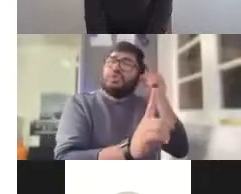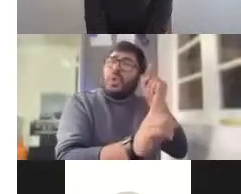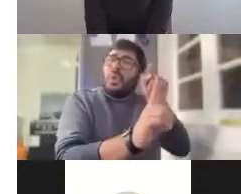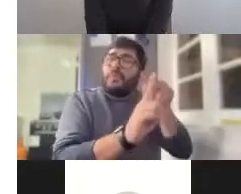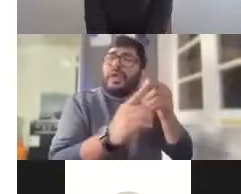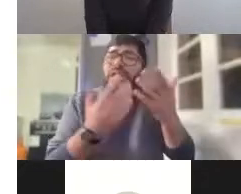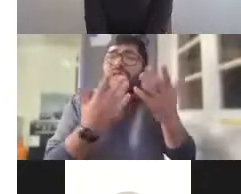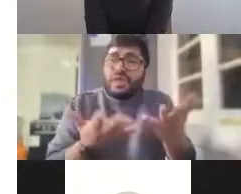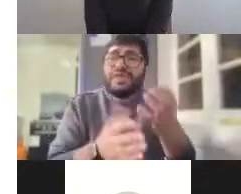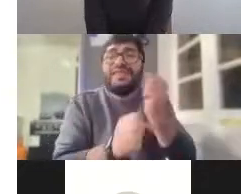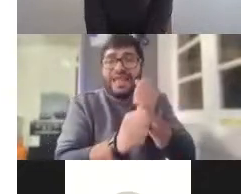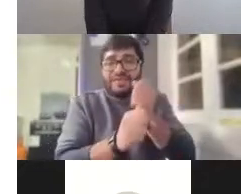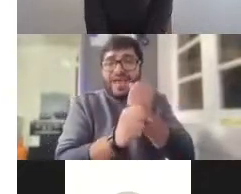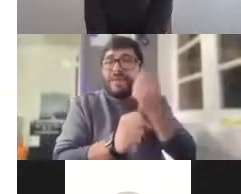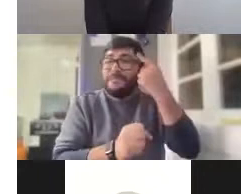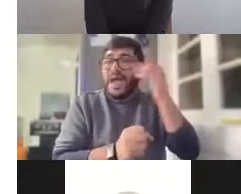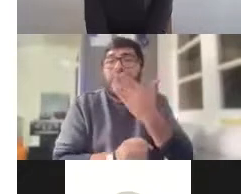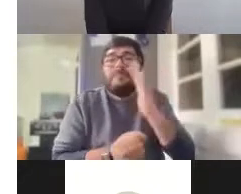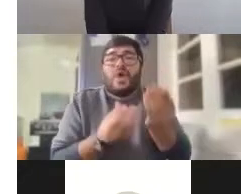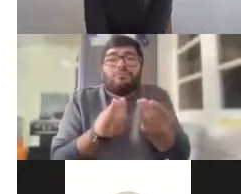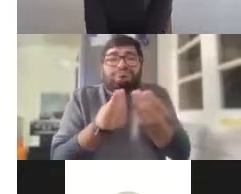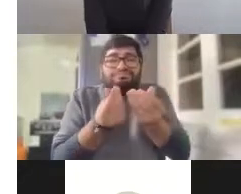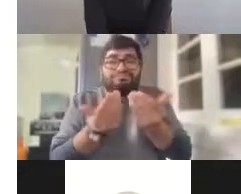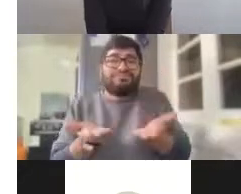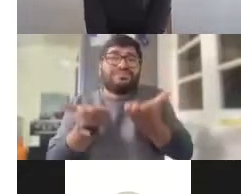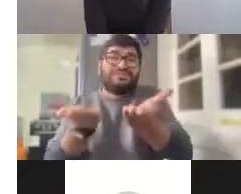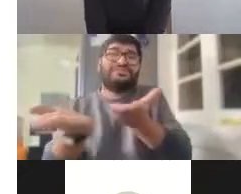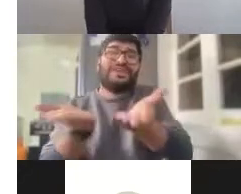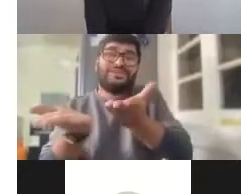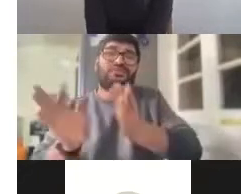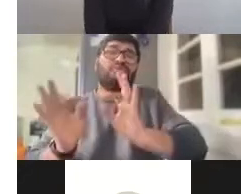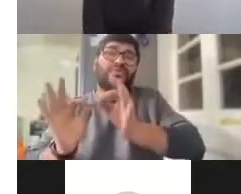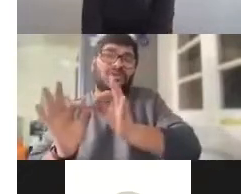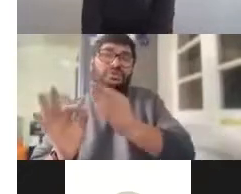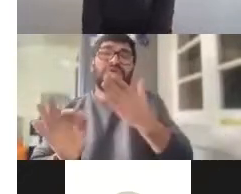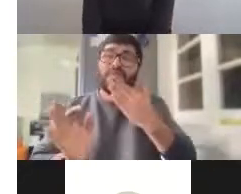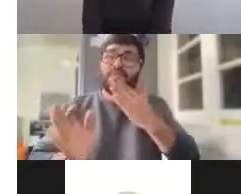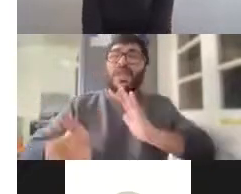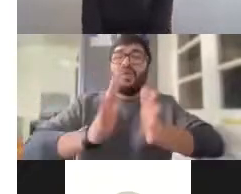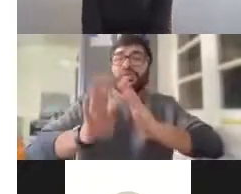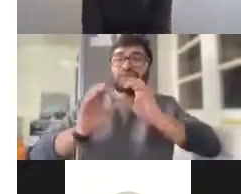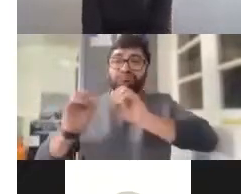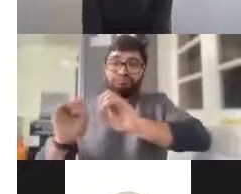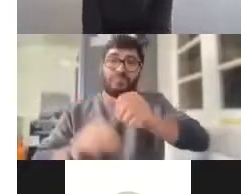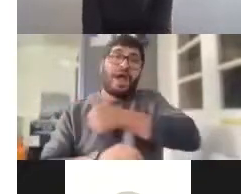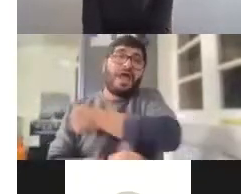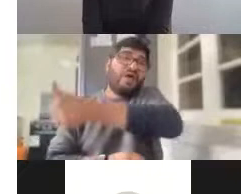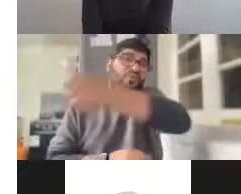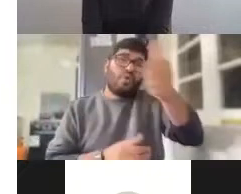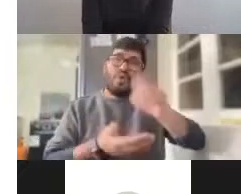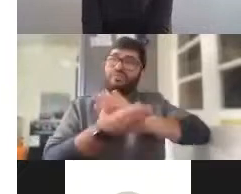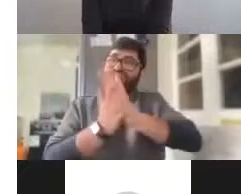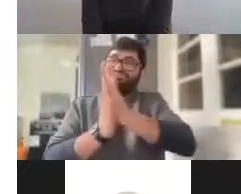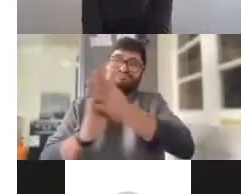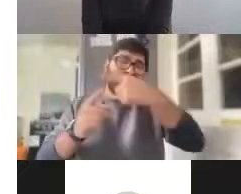años trabajando y siempre pensábamos con un objetivo fijo, decía, un trabajo conjunto de un servicio de